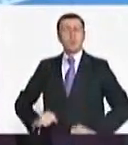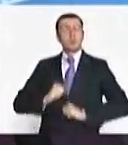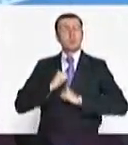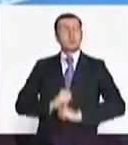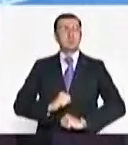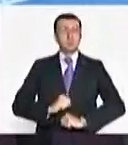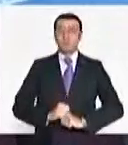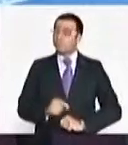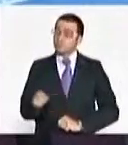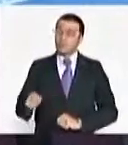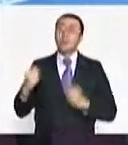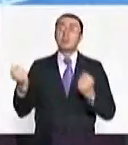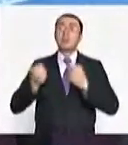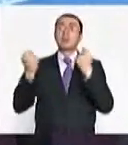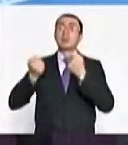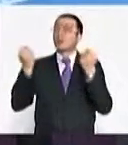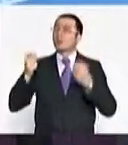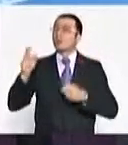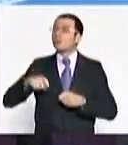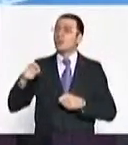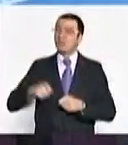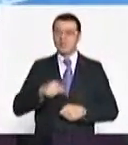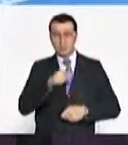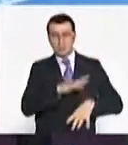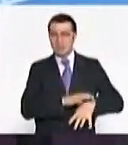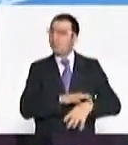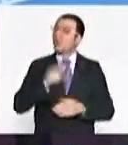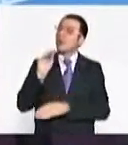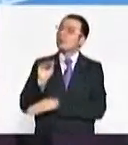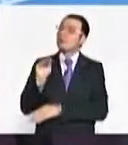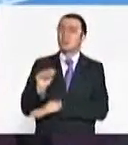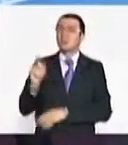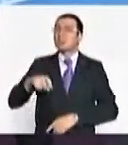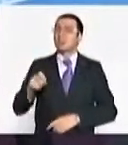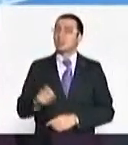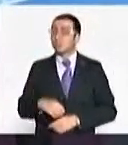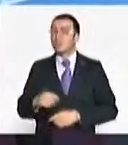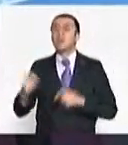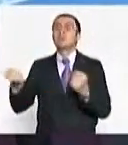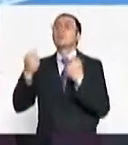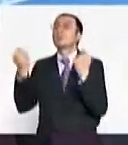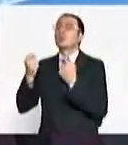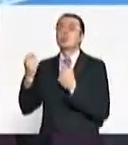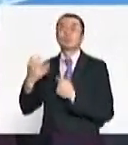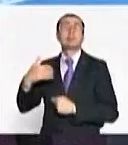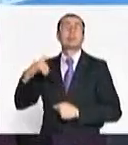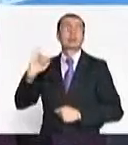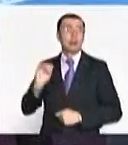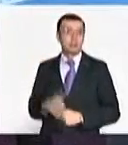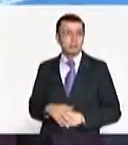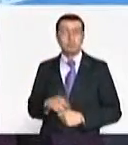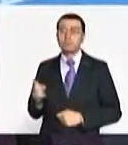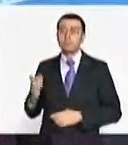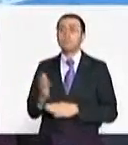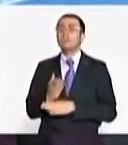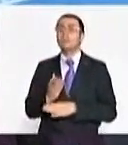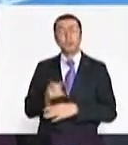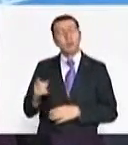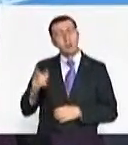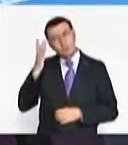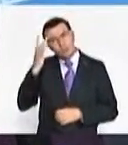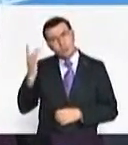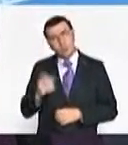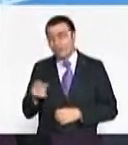requiere venta bajo fórmula médica ni tampoco tiene efectos secundarios y listo, y sacarlos al mercado. Y ahí es donde entra el problema, porque generalmente